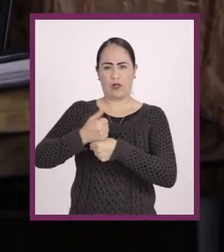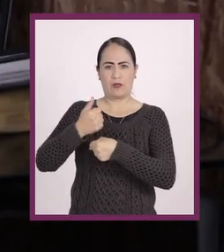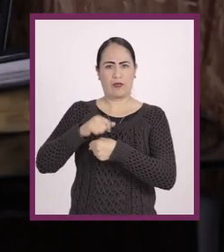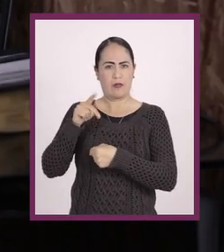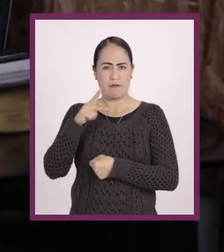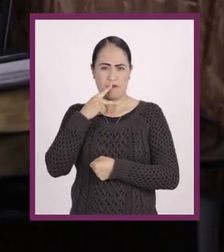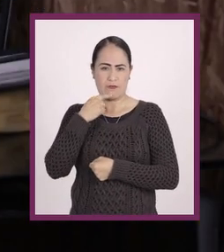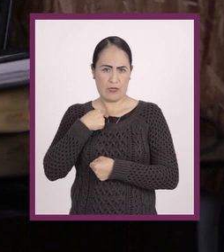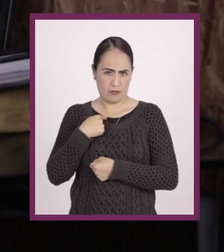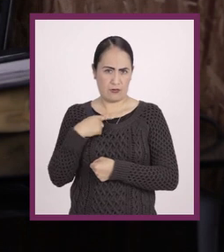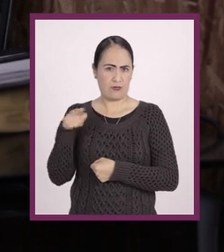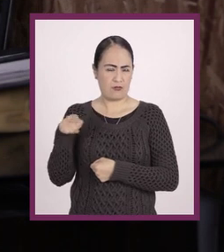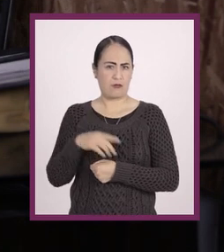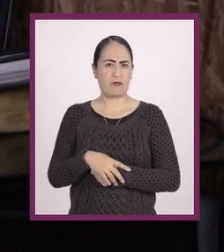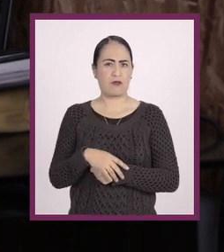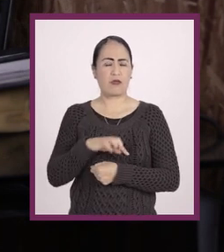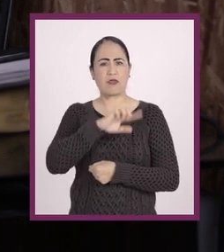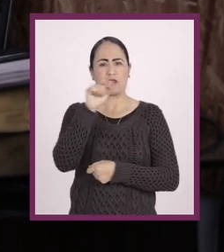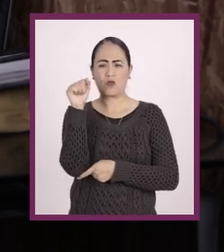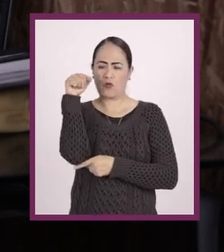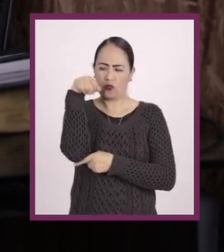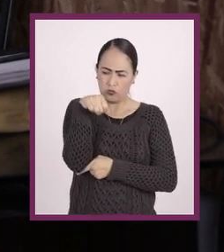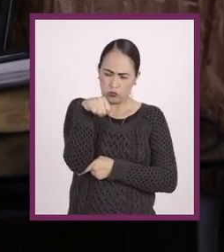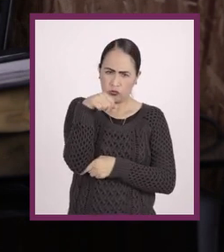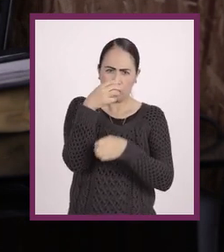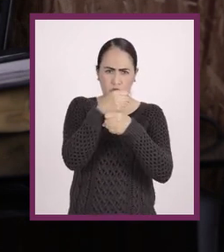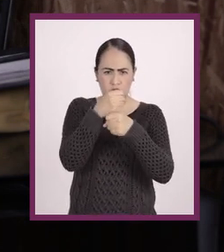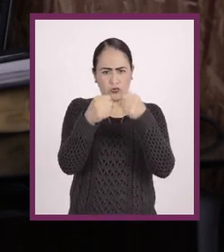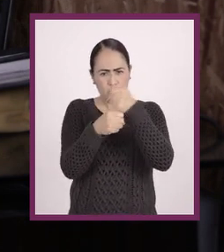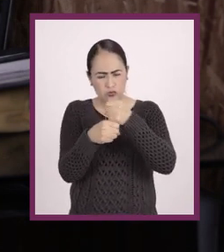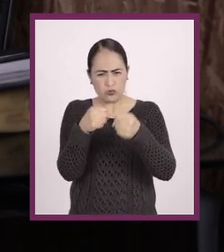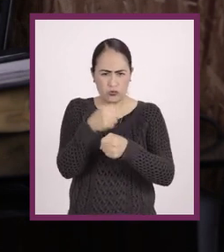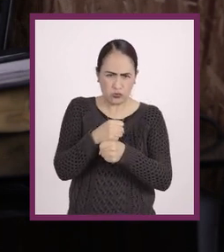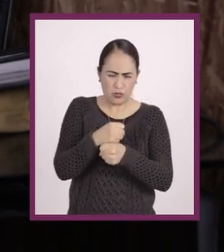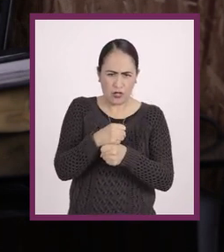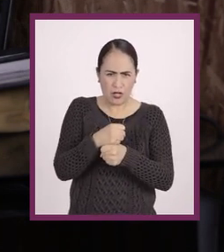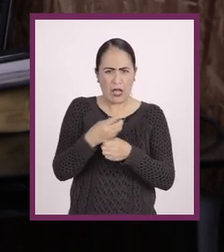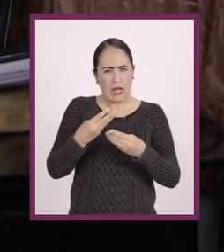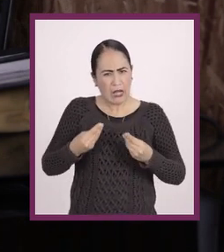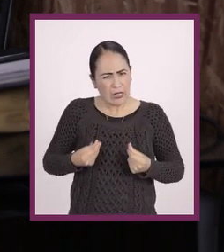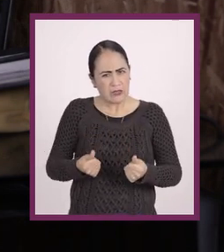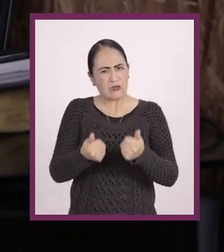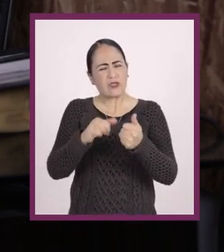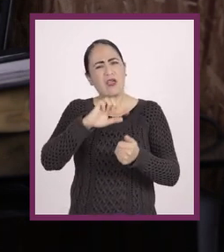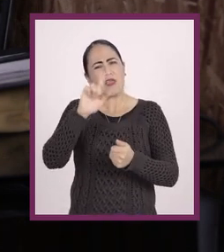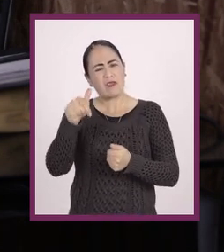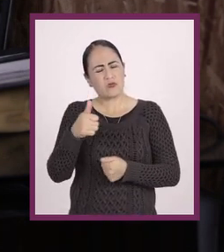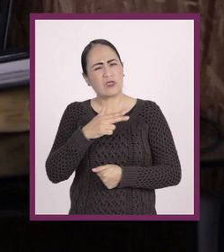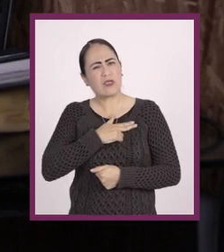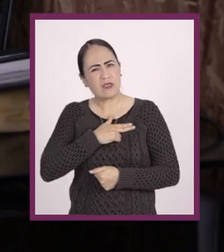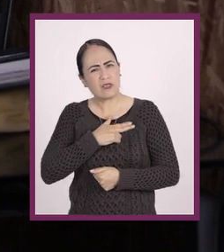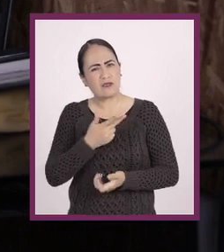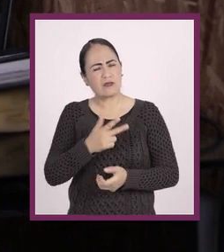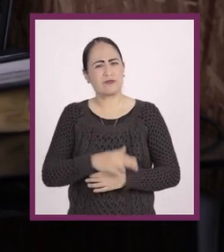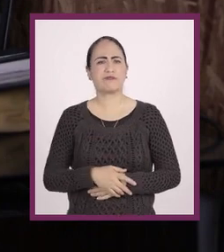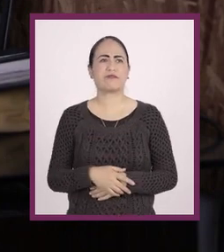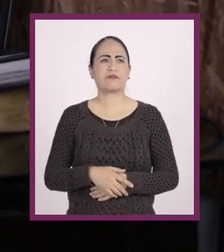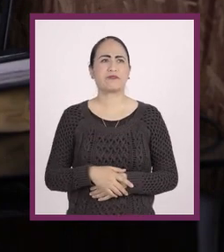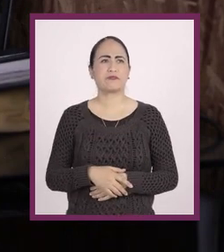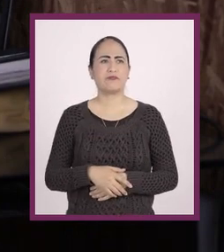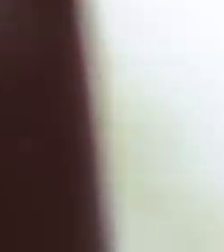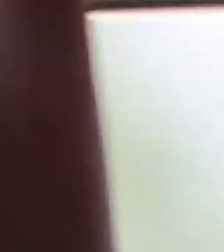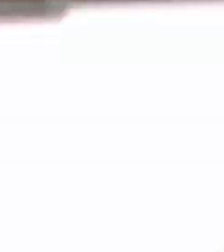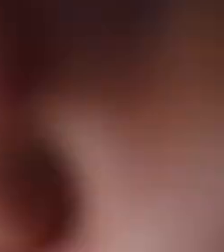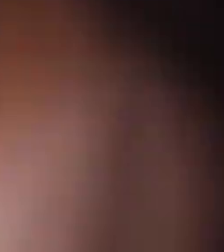y como mi abuelito te dice que por sentarse mal se desgastó su columna se hizo más frágil y por eso se